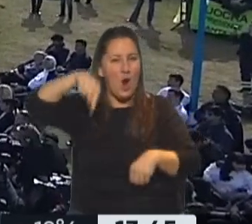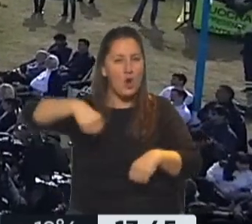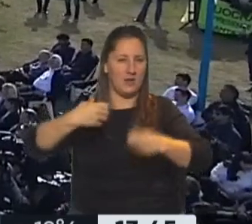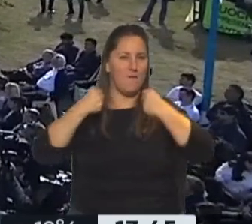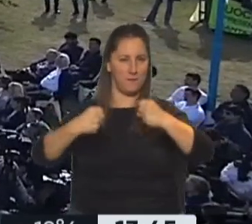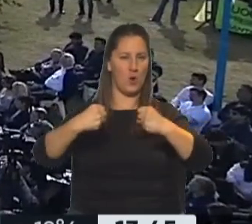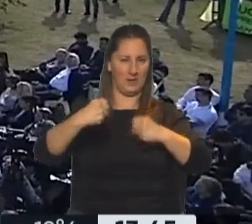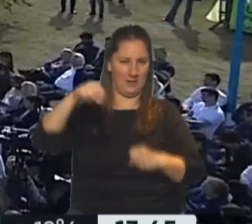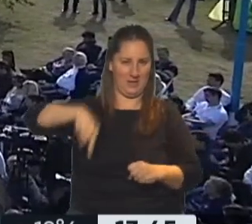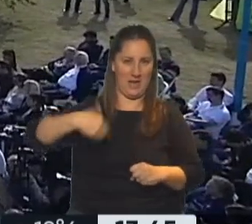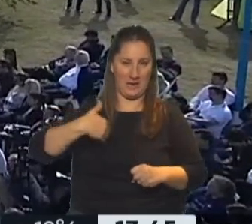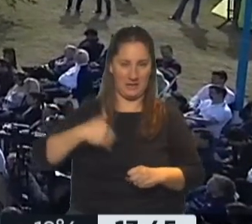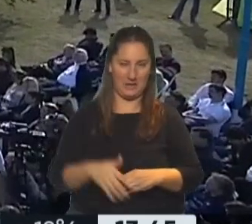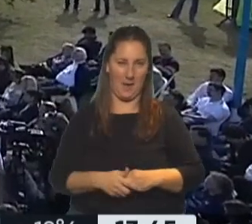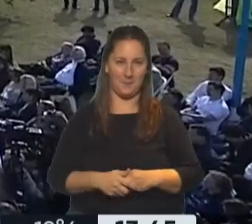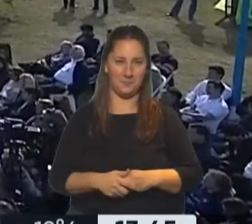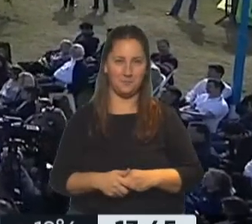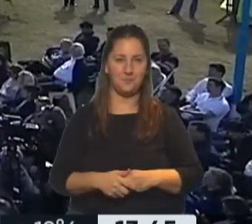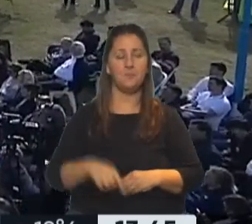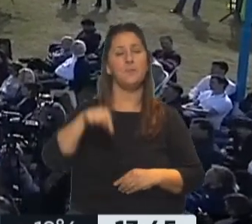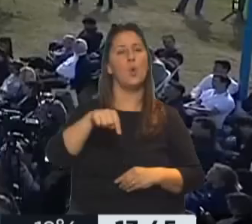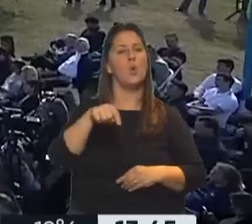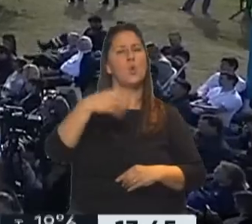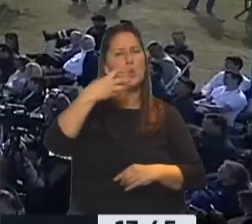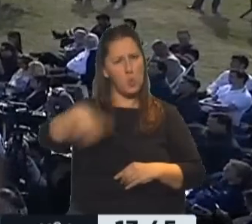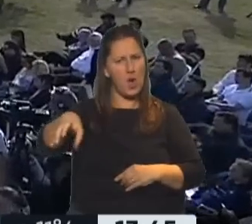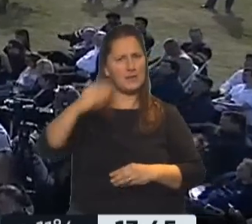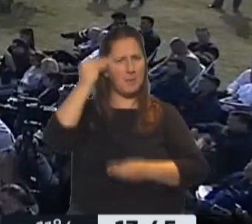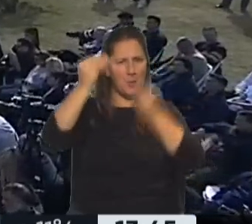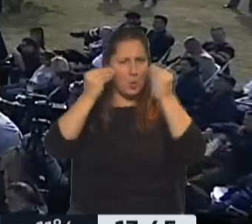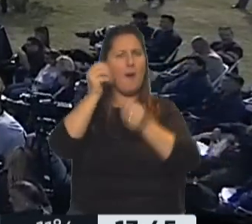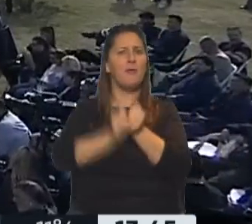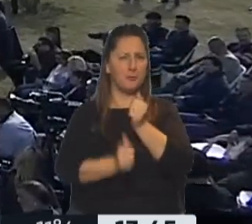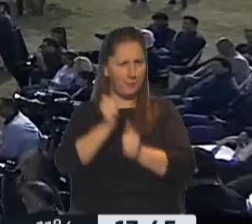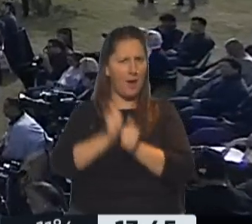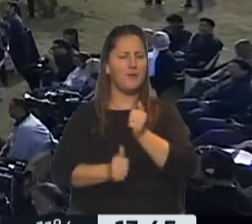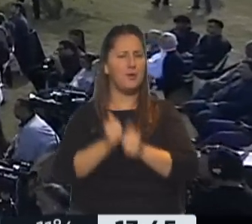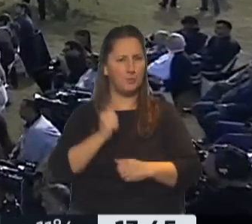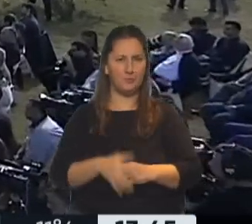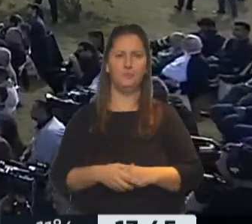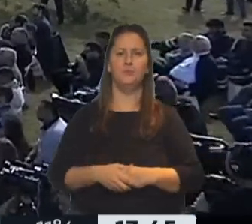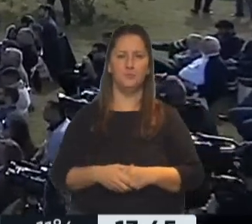Argentina. Y había un lugar que particularmente nos preocupaba, que era Rosario. Nos preocupaba y nos